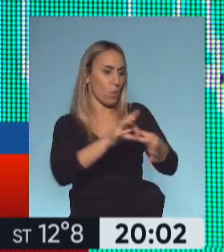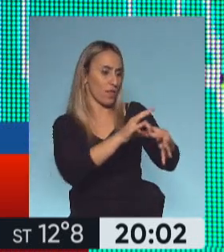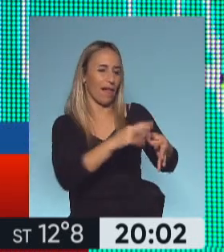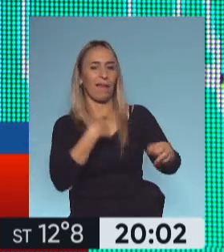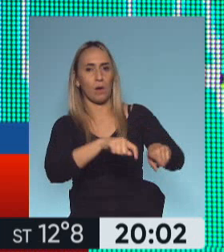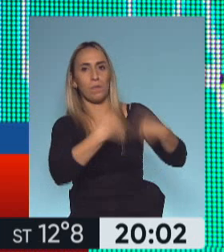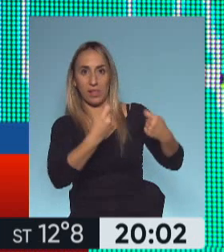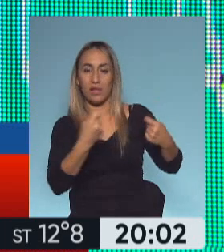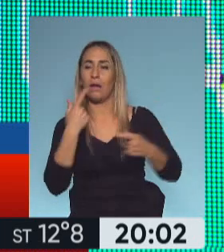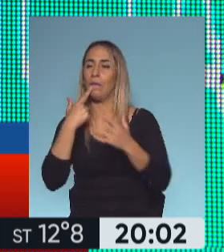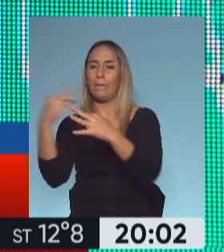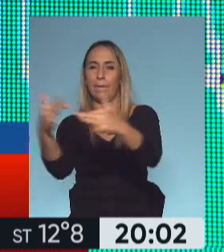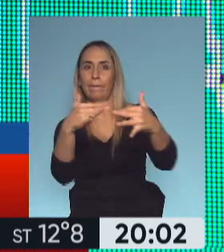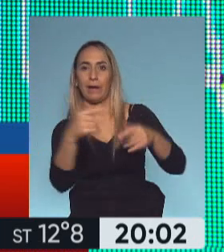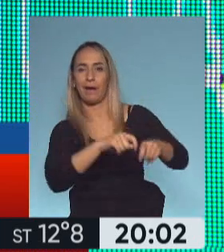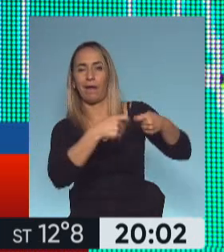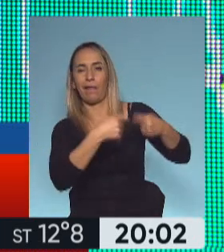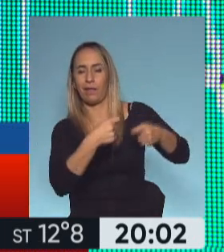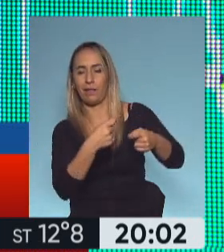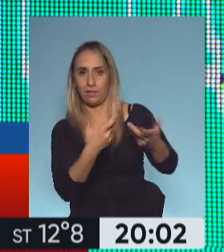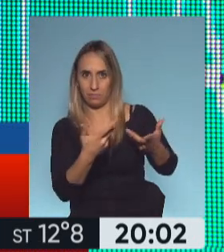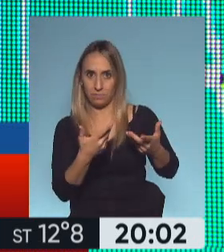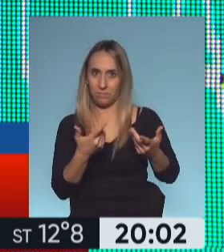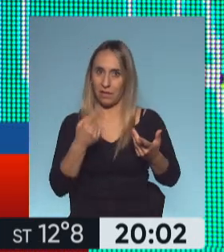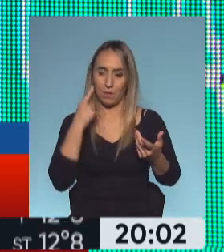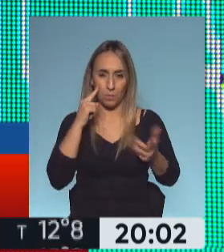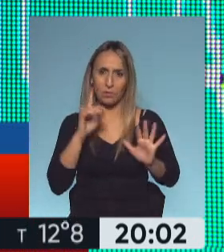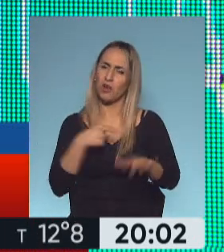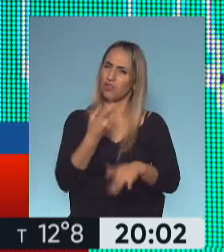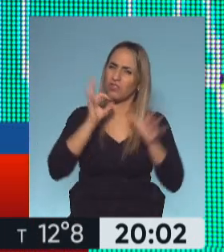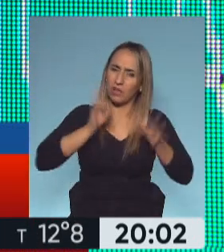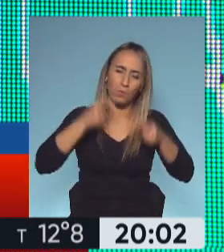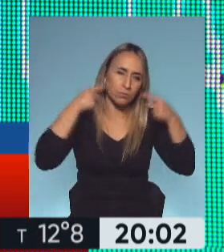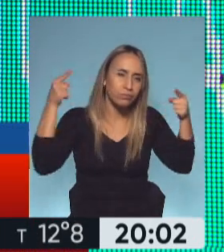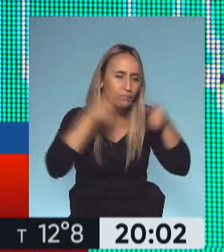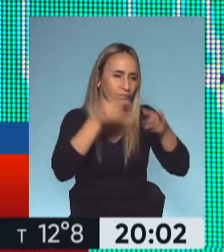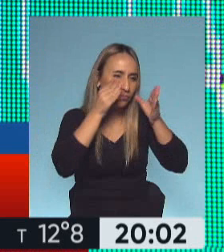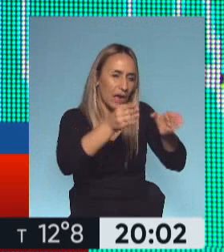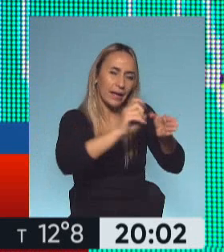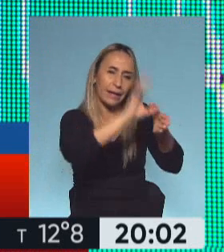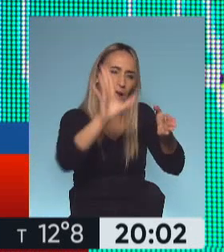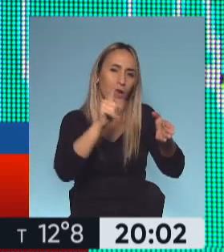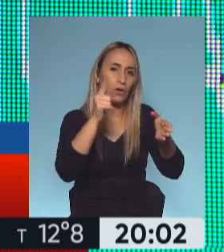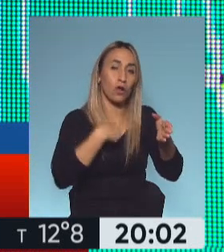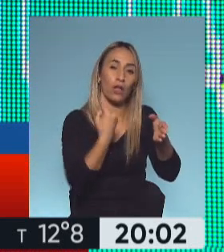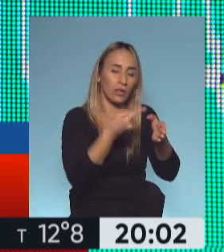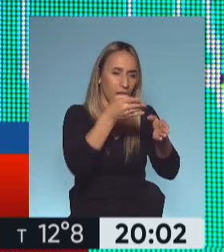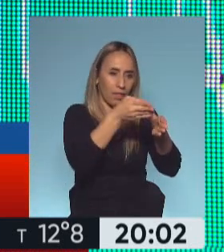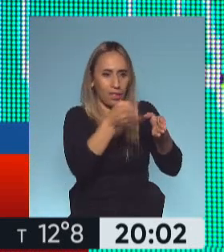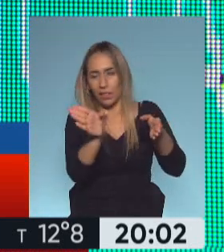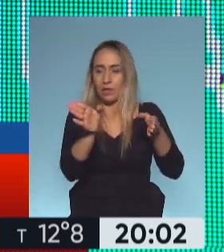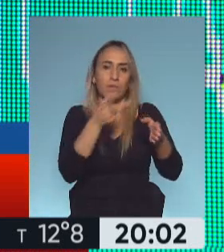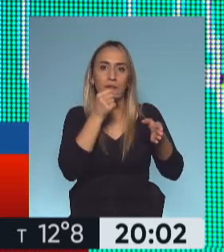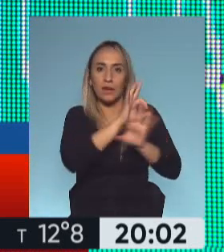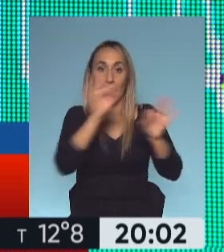absoluta, somos un gobierno que sabe qué tiene que hacer, fundamentalmente en tiempo de pandemia, no vamos a correr, como hizo nuestro presidente, un ápice de ese diseño